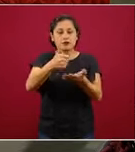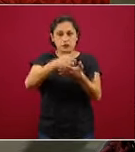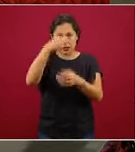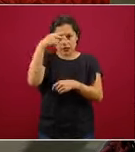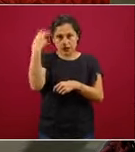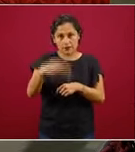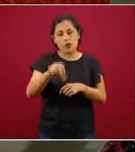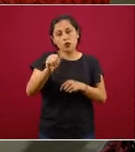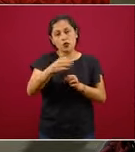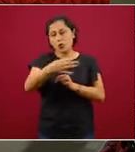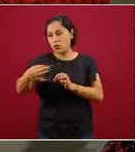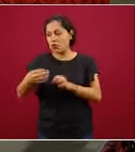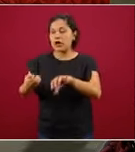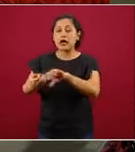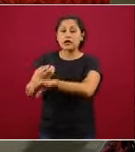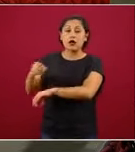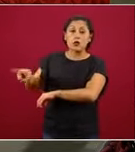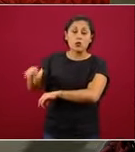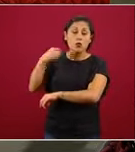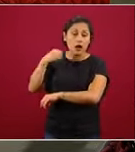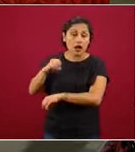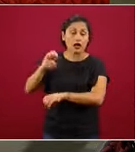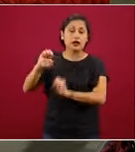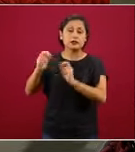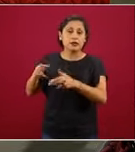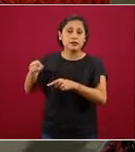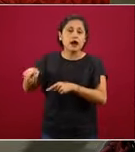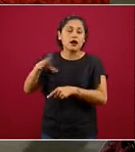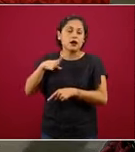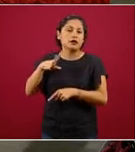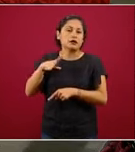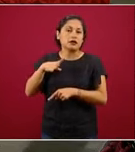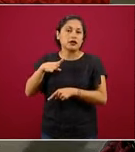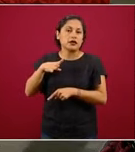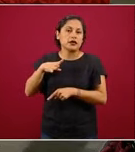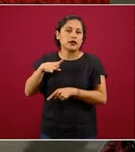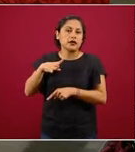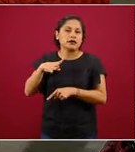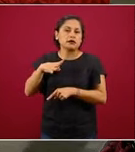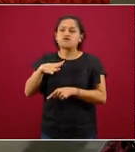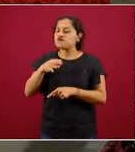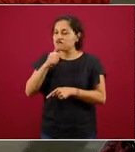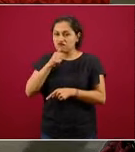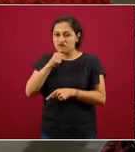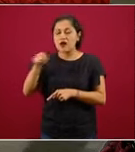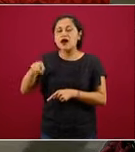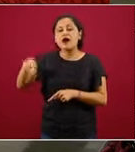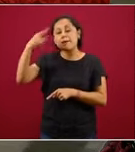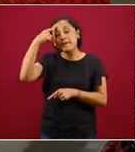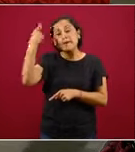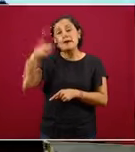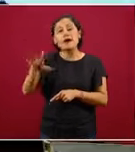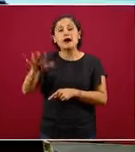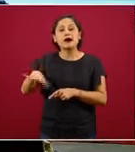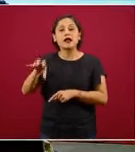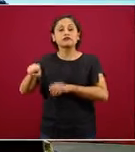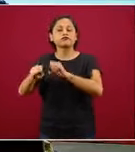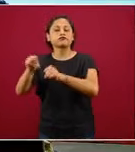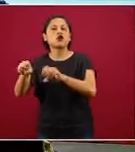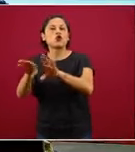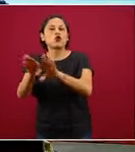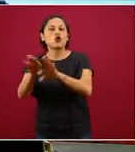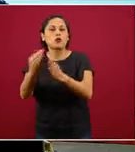otras entidades como Oaxaca, Chiapas, que son entidades federativas que hoy por hoy todavía no tienen bien casado el proceso de la regulación y que no han iniciado bien